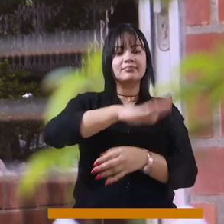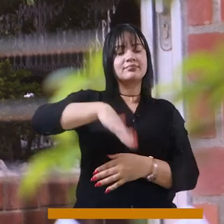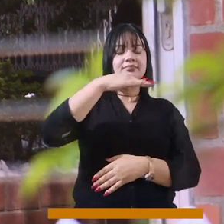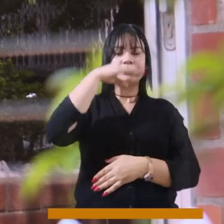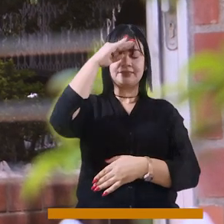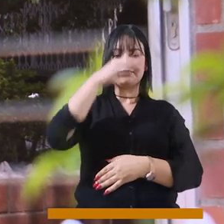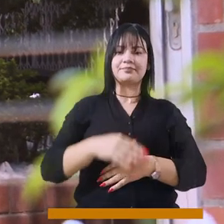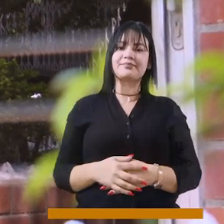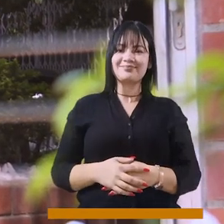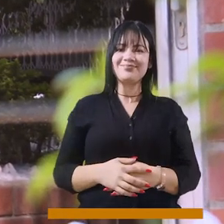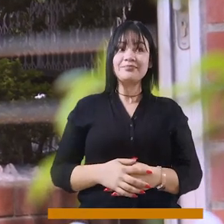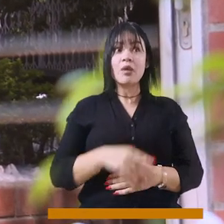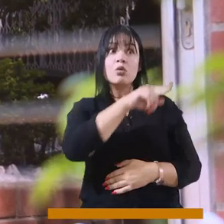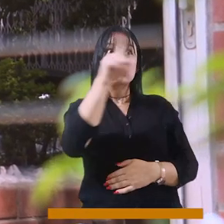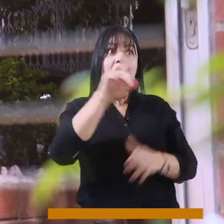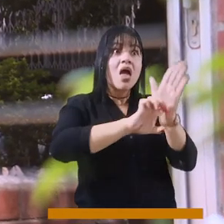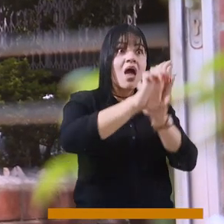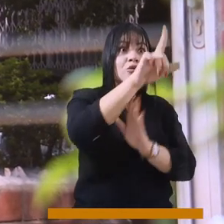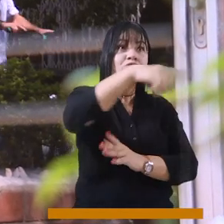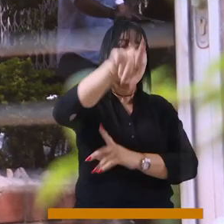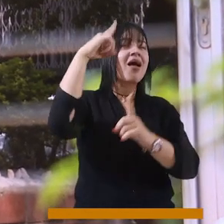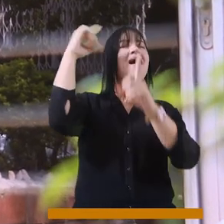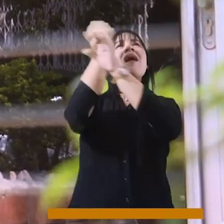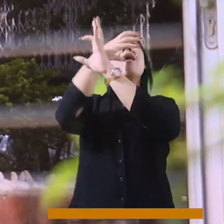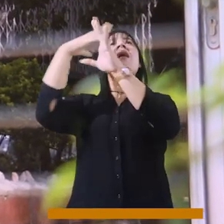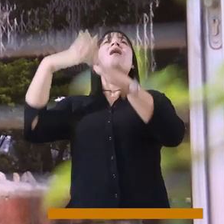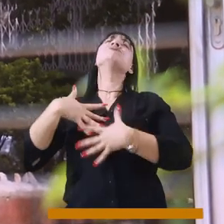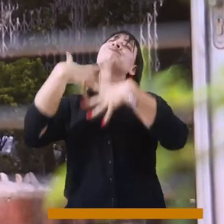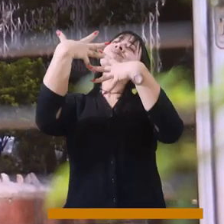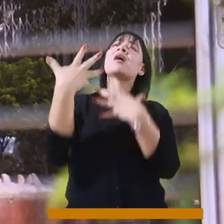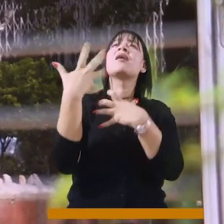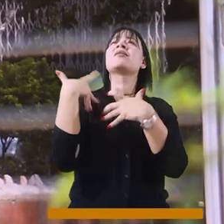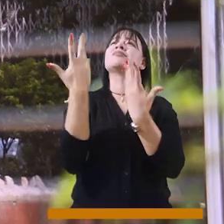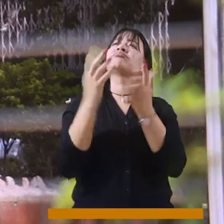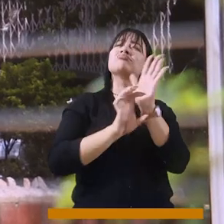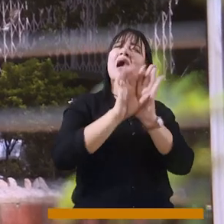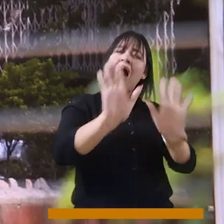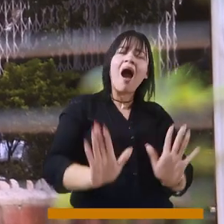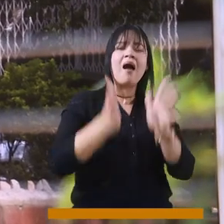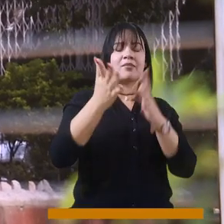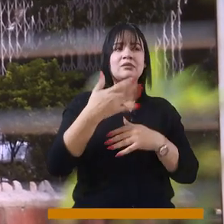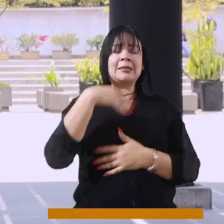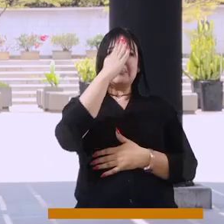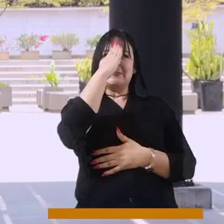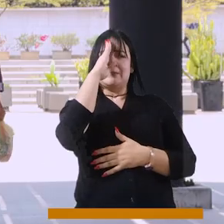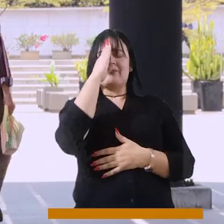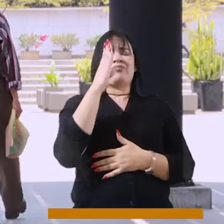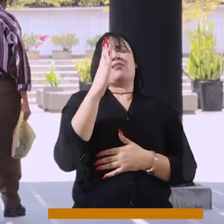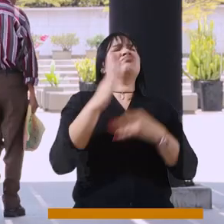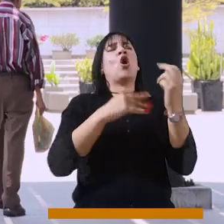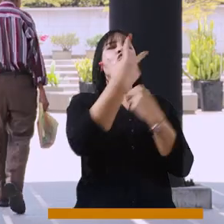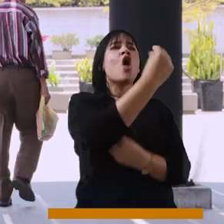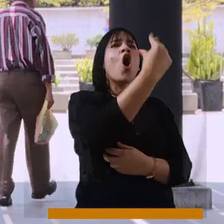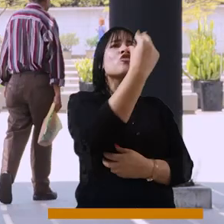de Medellín emprendedor emprendedora si tienes un sueño si tienes el ánimo de sacar ese emprendimiento adelante no lo dudes vas